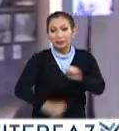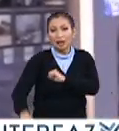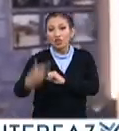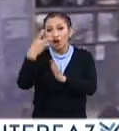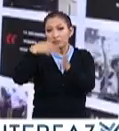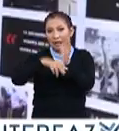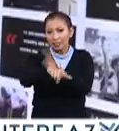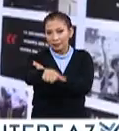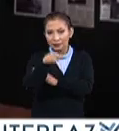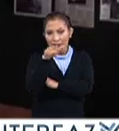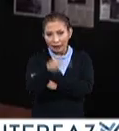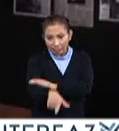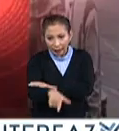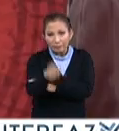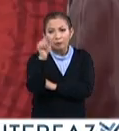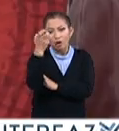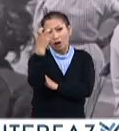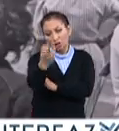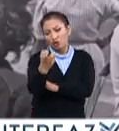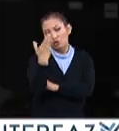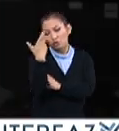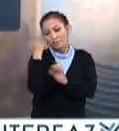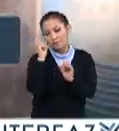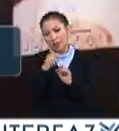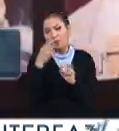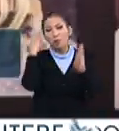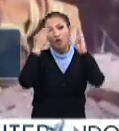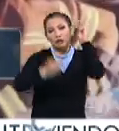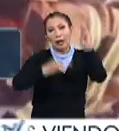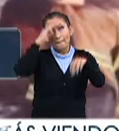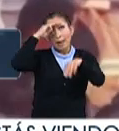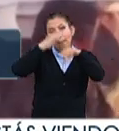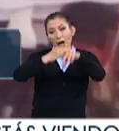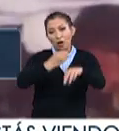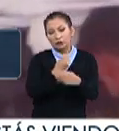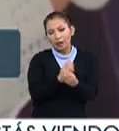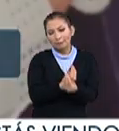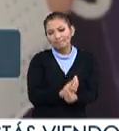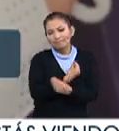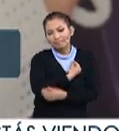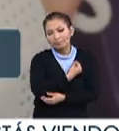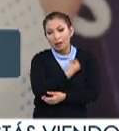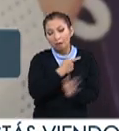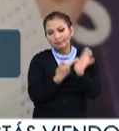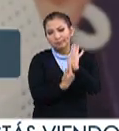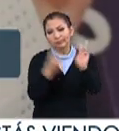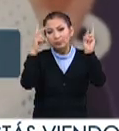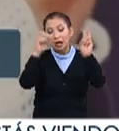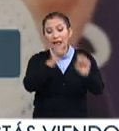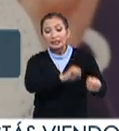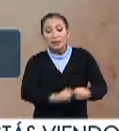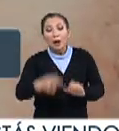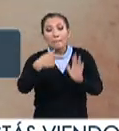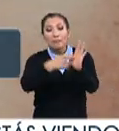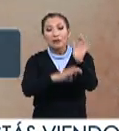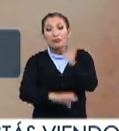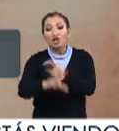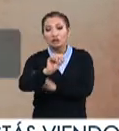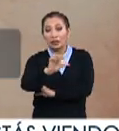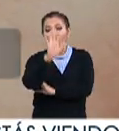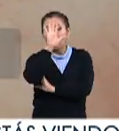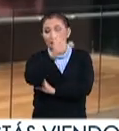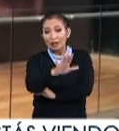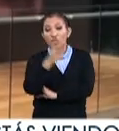del 2017. Por este motivo, el Museo Memoria y Tolerancia presenta la muestra Sismos